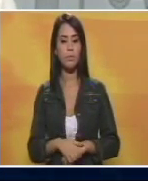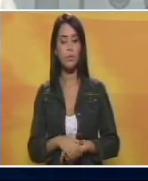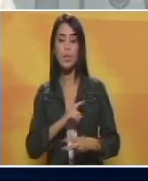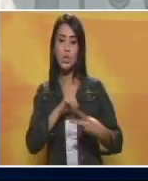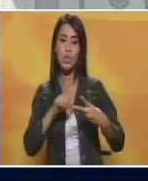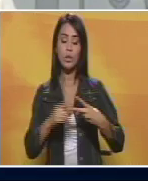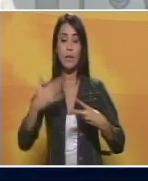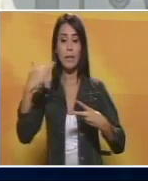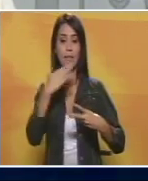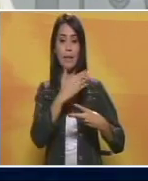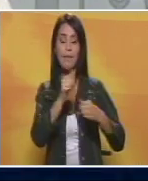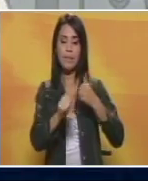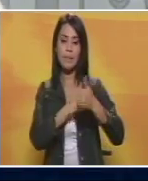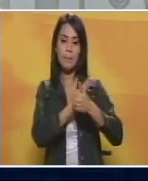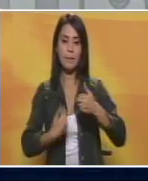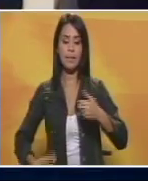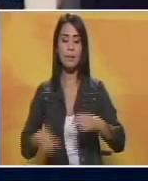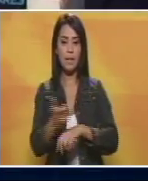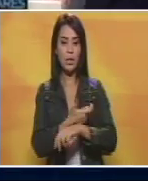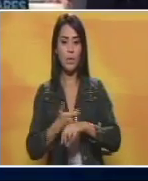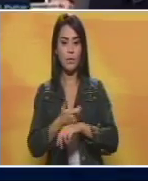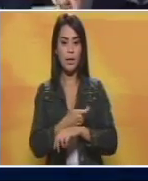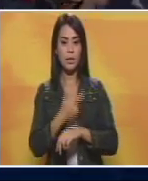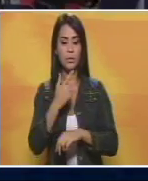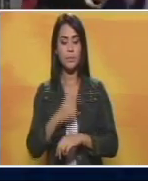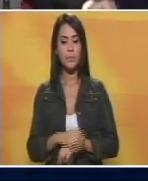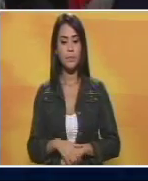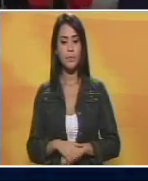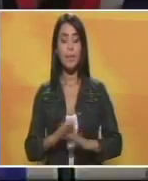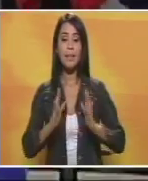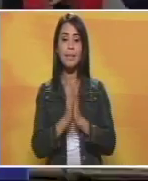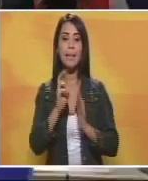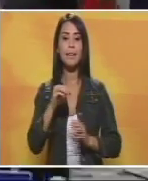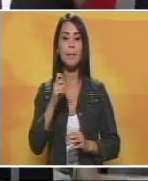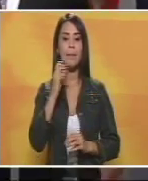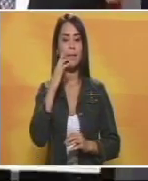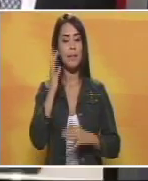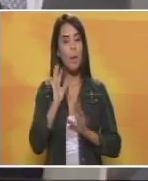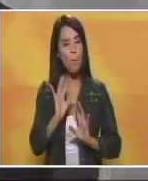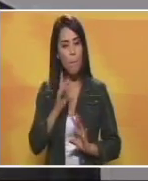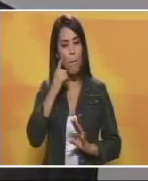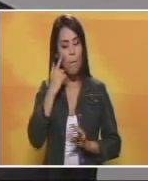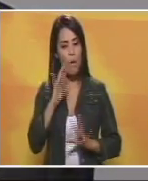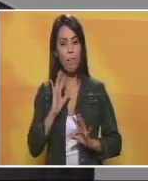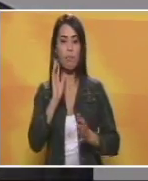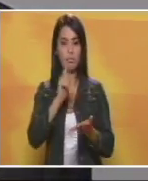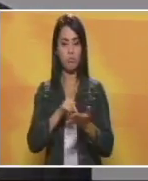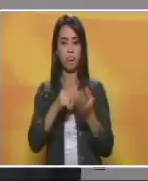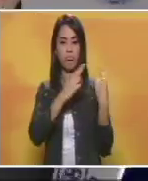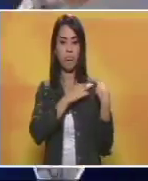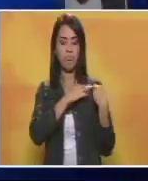ex vicepresidenta de gobierno, Soraya Sáenz de Santa María, suenan como posibles aspirantes.